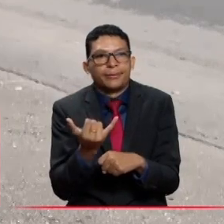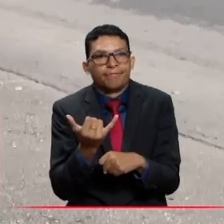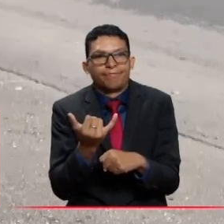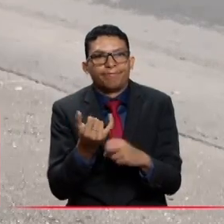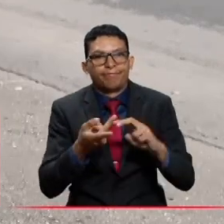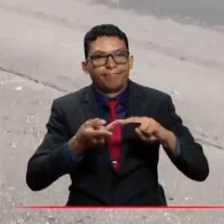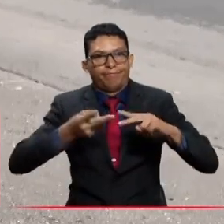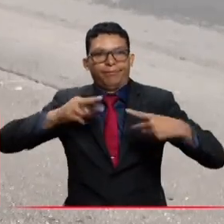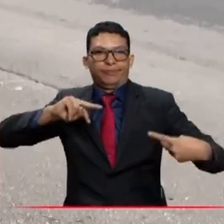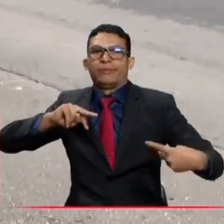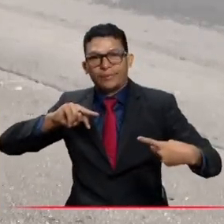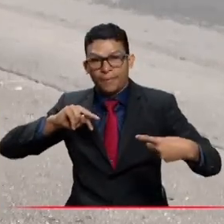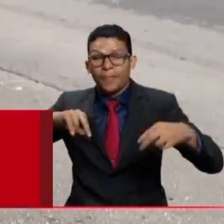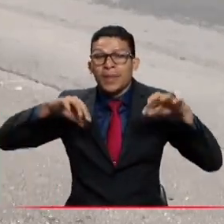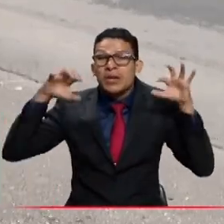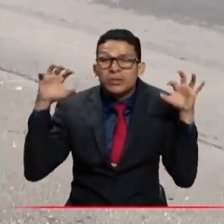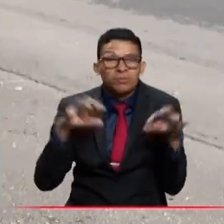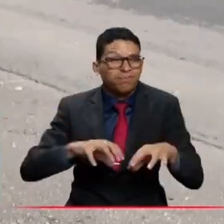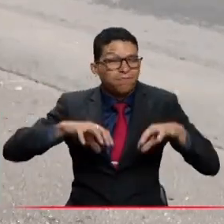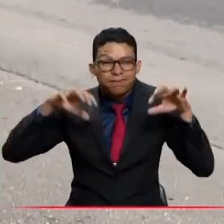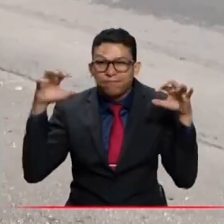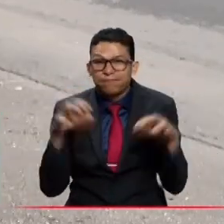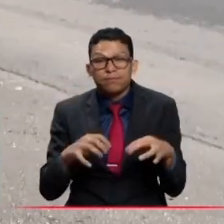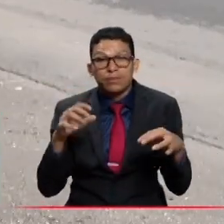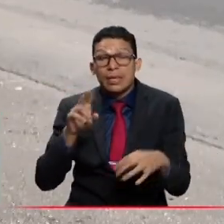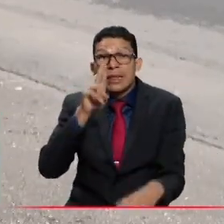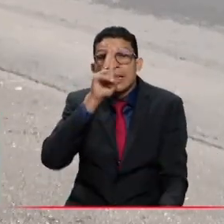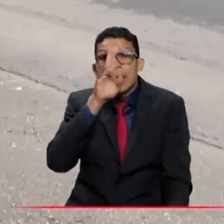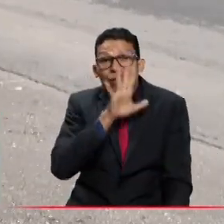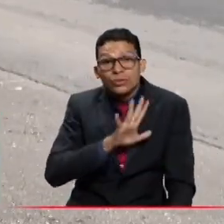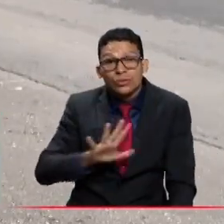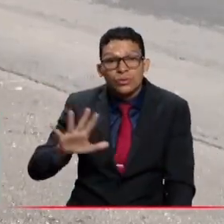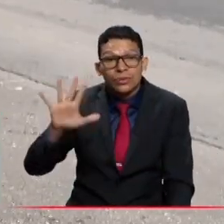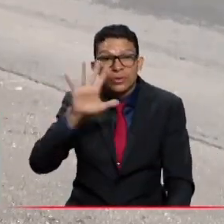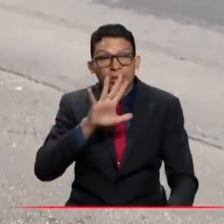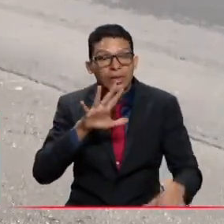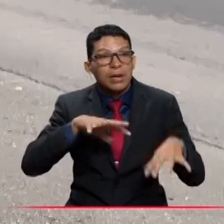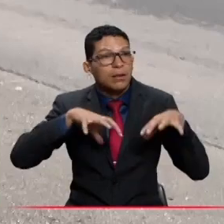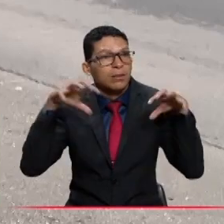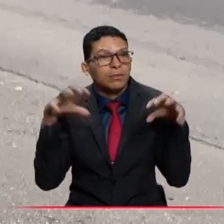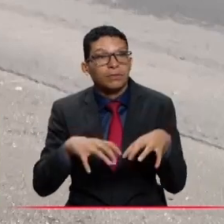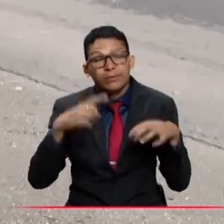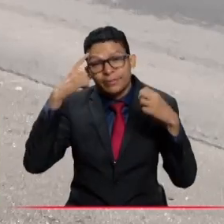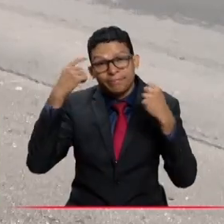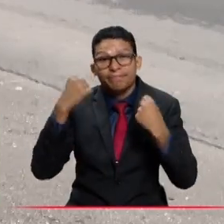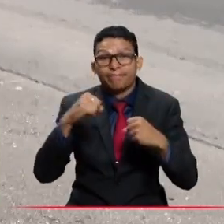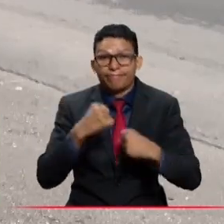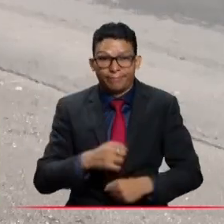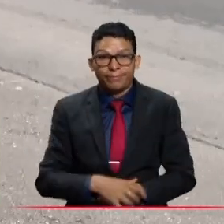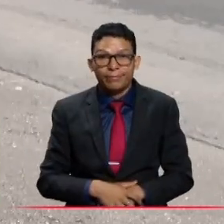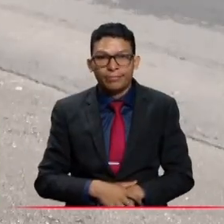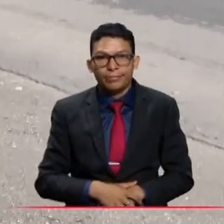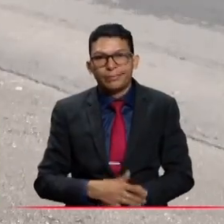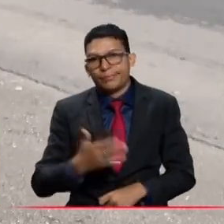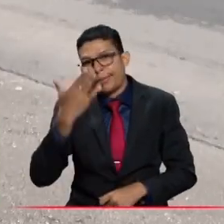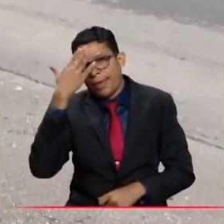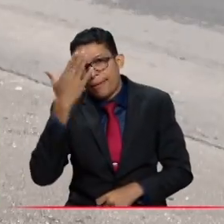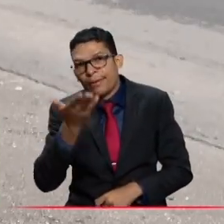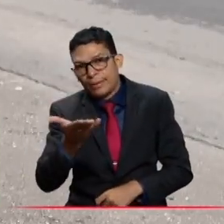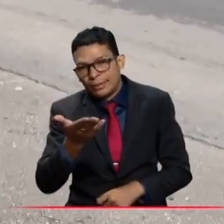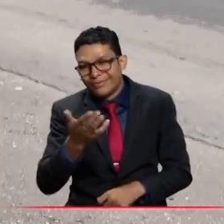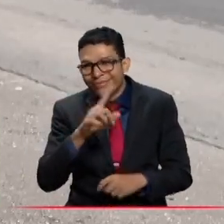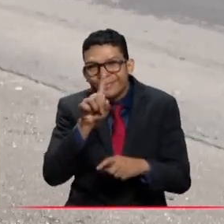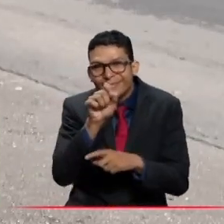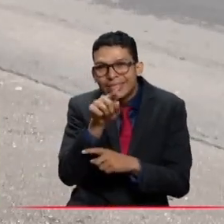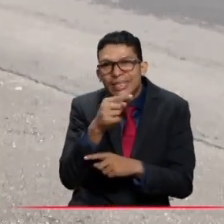que las fuertes lluvias registradas a nivel nacional nos tiene preocupados porque, como muy bien usted lo